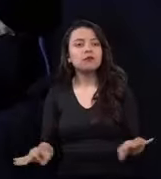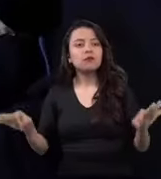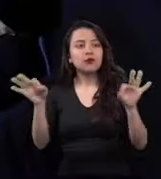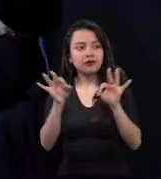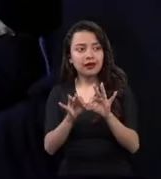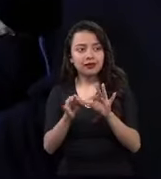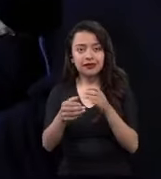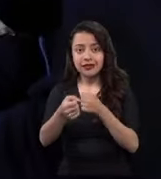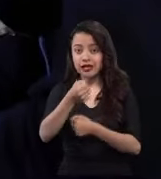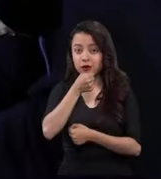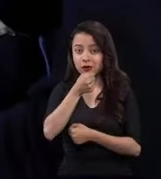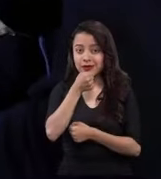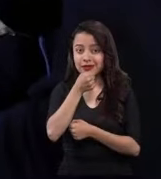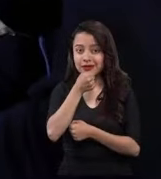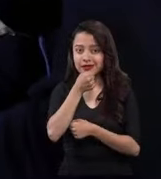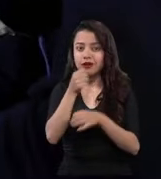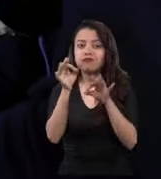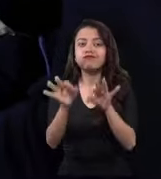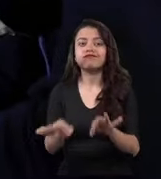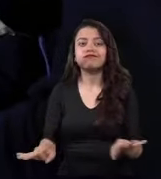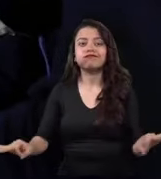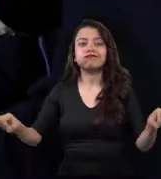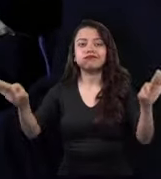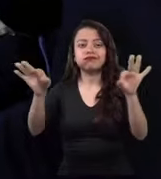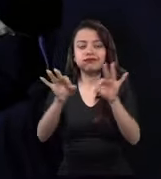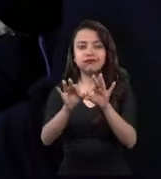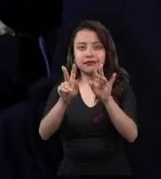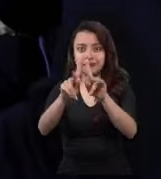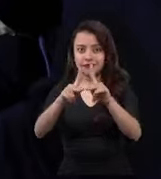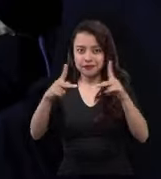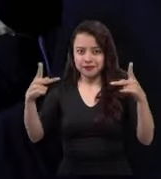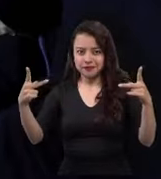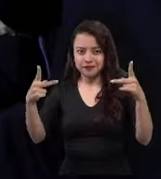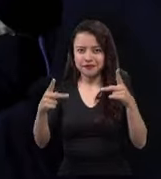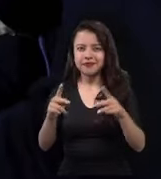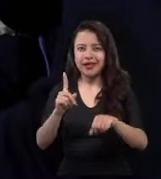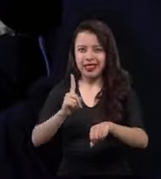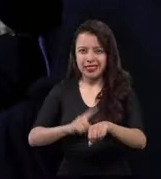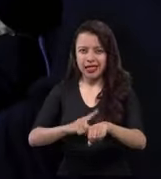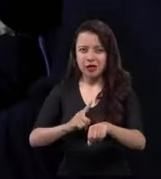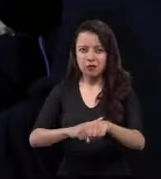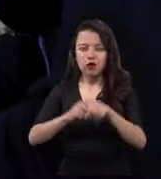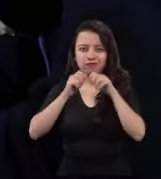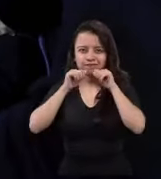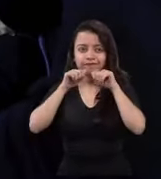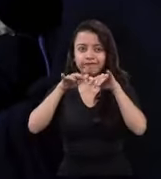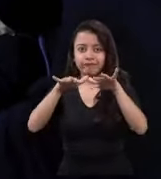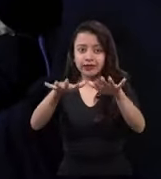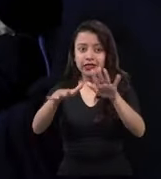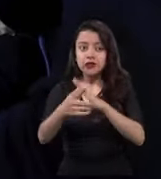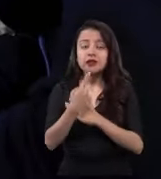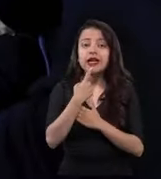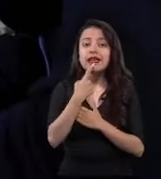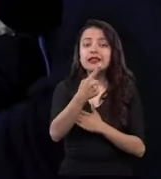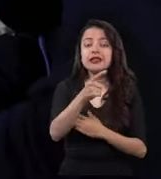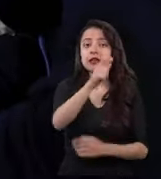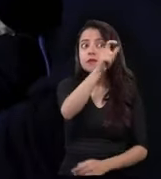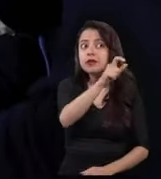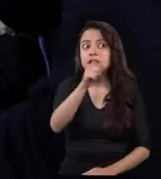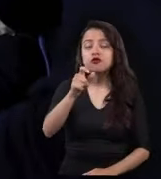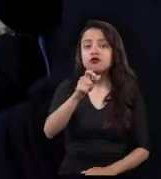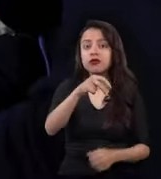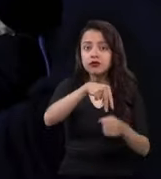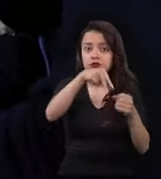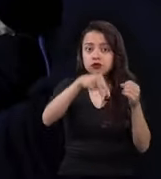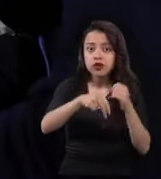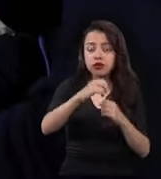chiva, esta exclusiva que reveló el diario El Tiempo, en donde funcionó. Funcionarios estadounidenses aseguran, Joana, que el software Pegasus